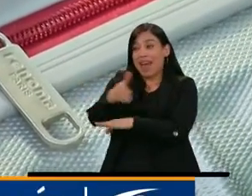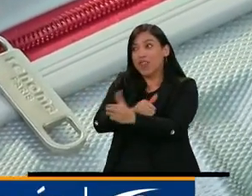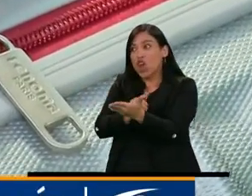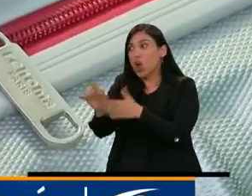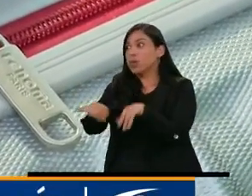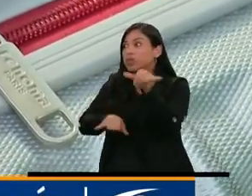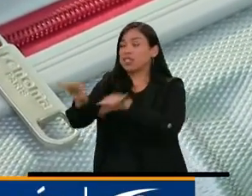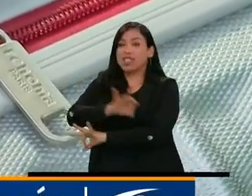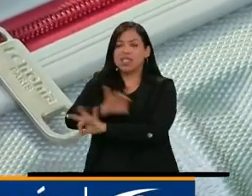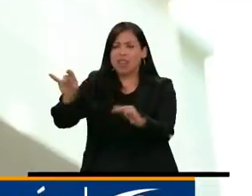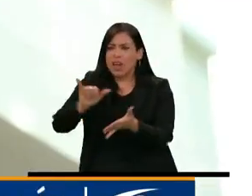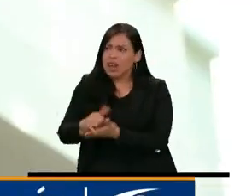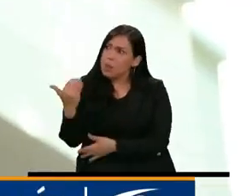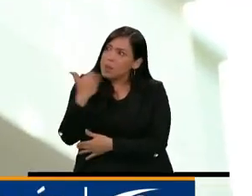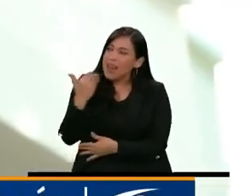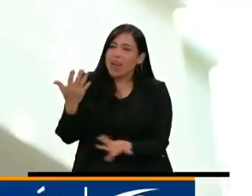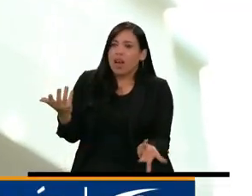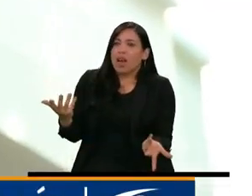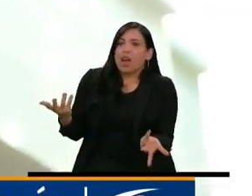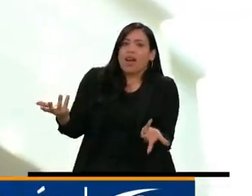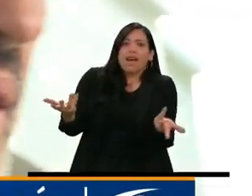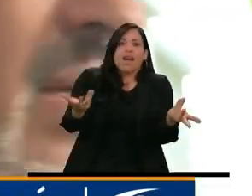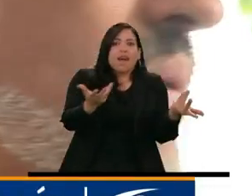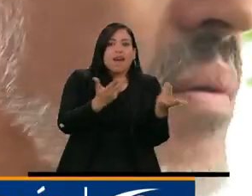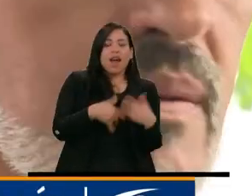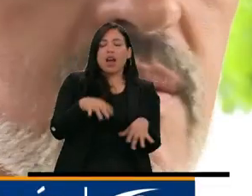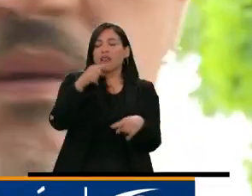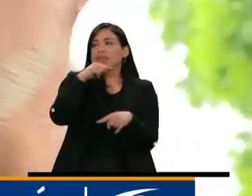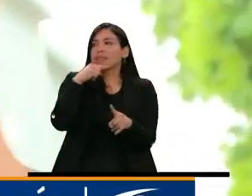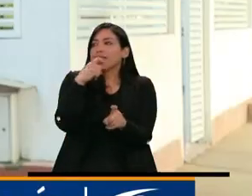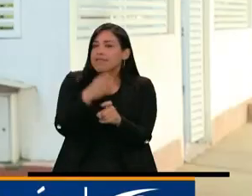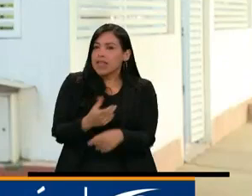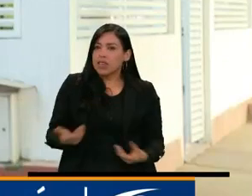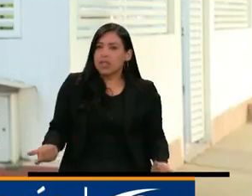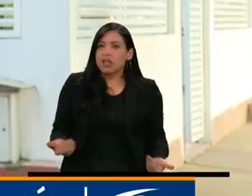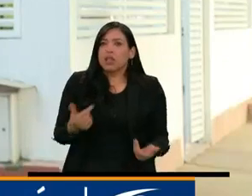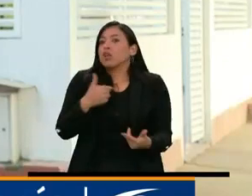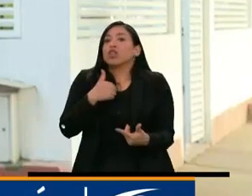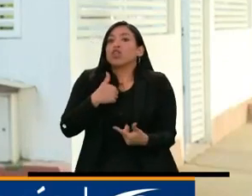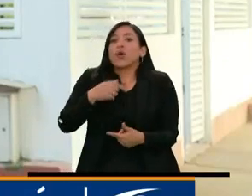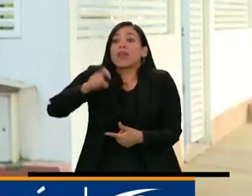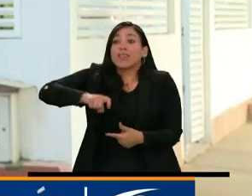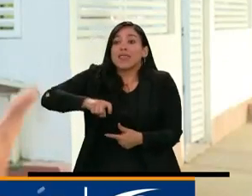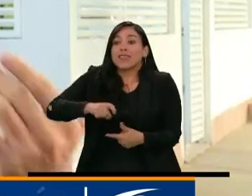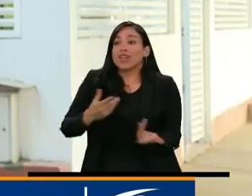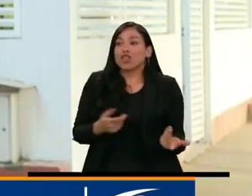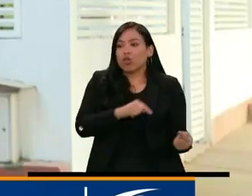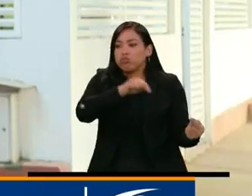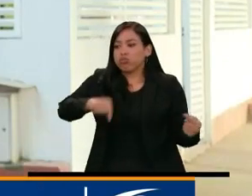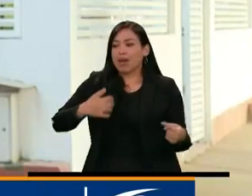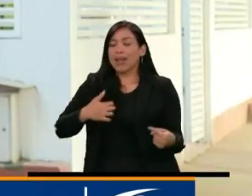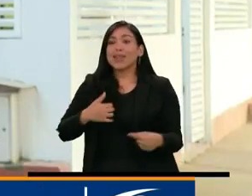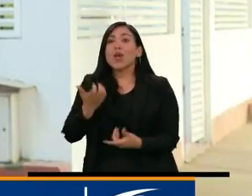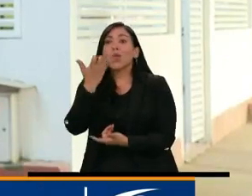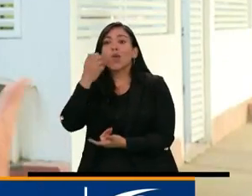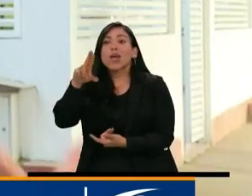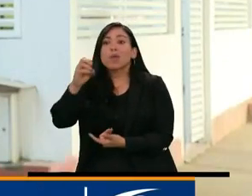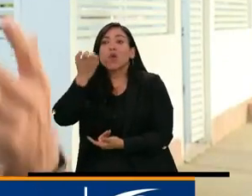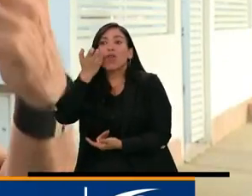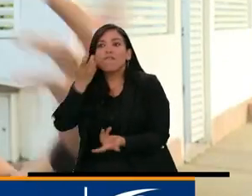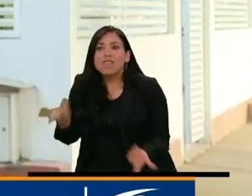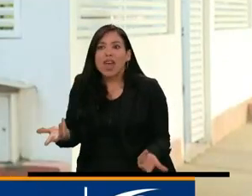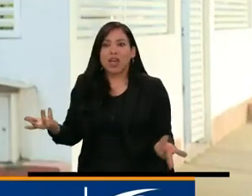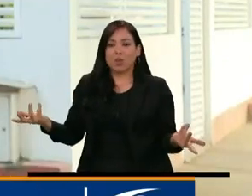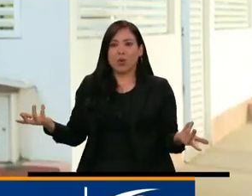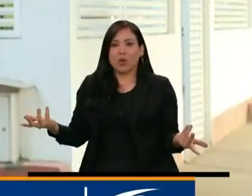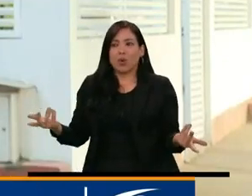su tiquete de regreso, convirtió su paseo en un viacrucis. Yo tengo que volver porque tengo a mi hermano enfermo, está en un psiquiátrico y yo lo saco